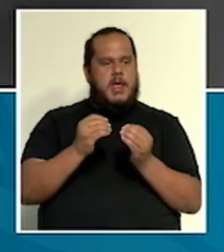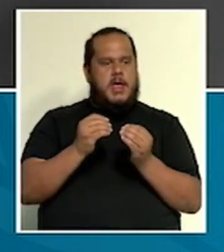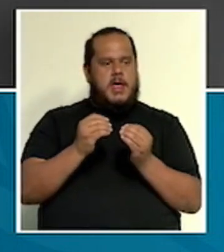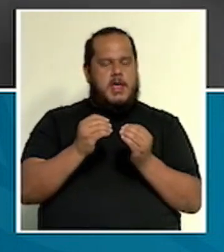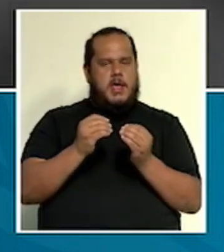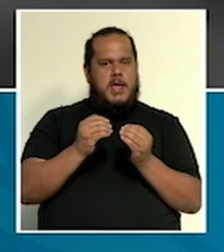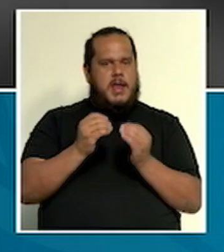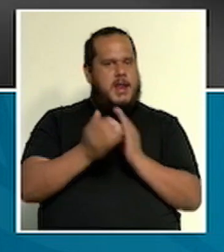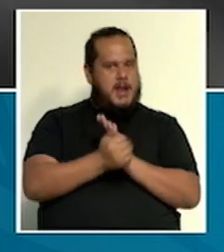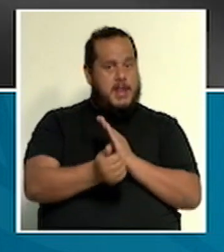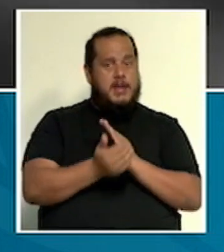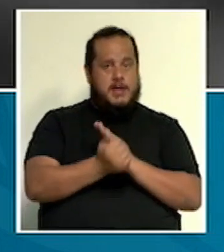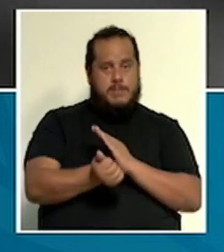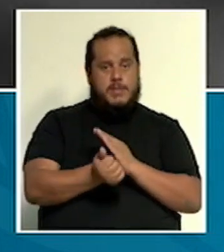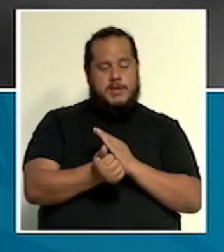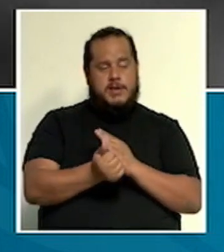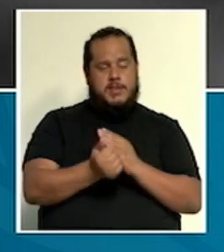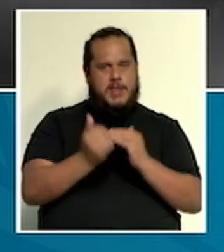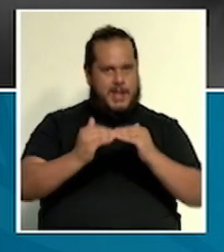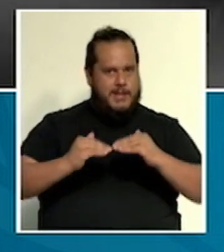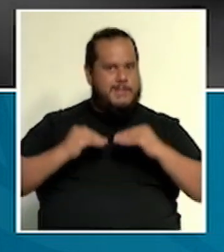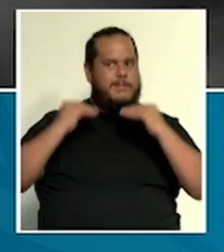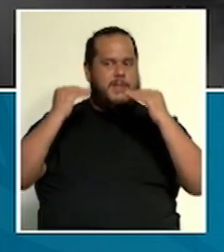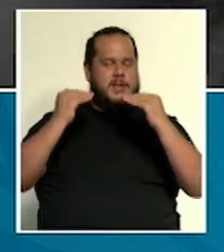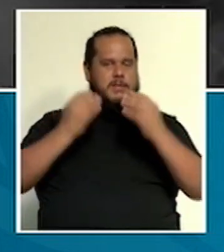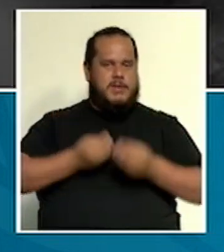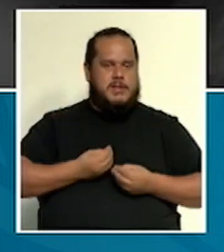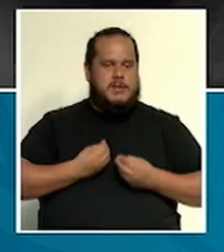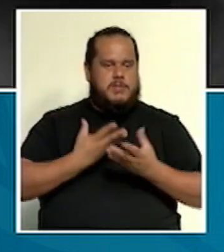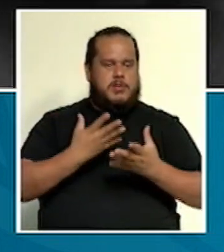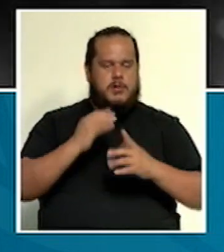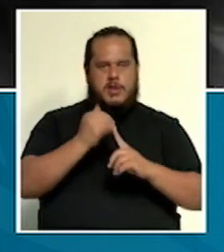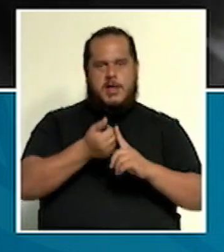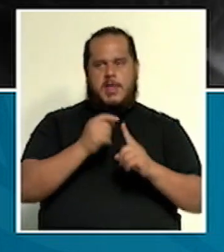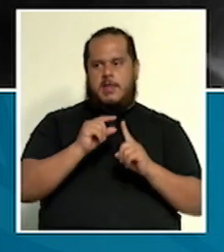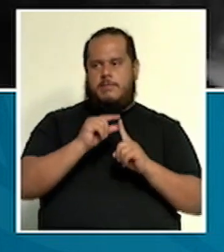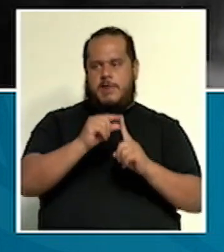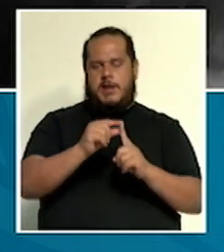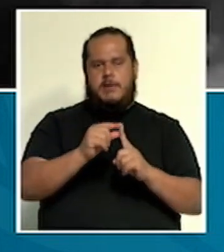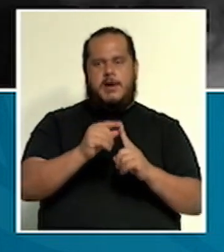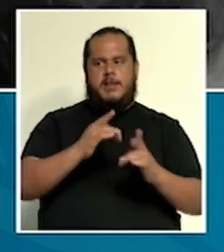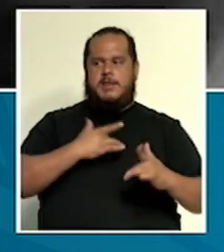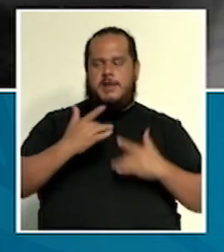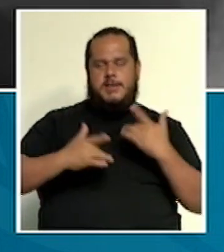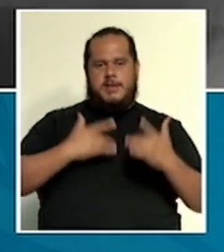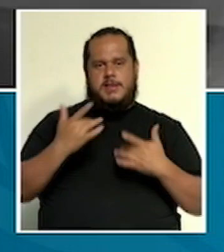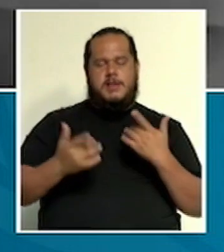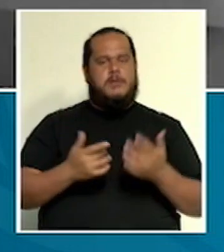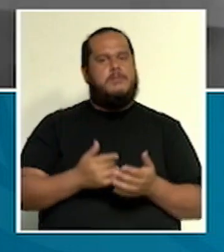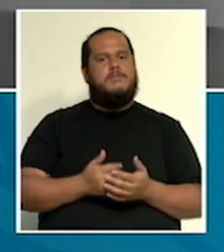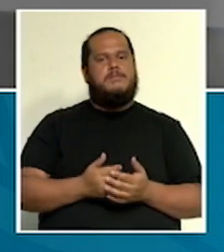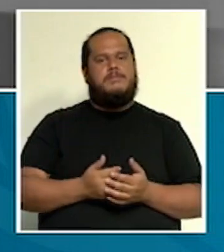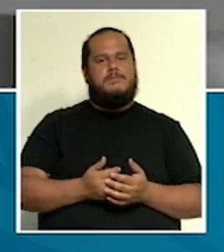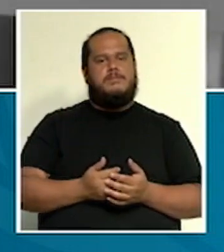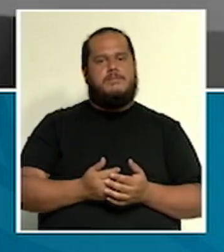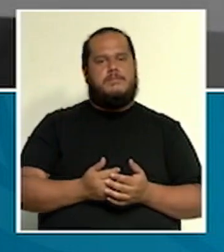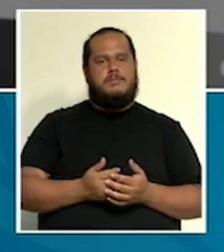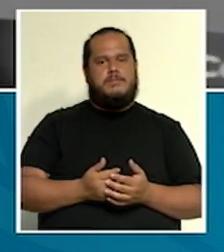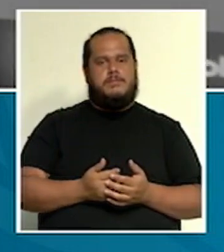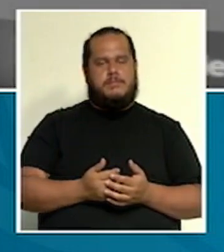en la capacidad máxima de expresión de cada palabra, del sentido.